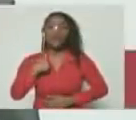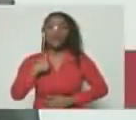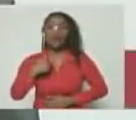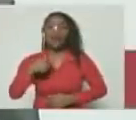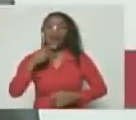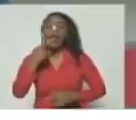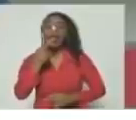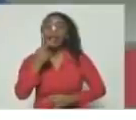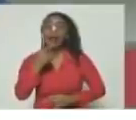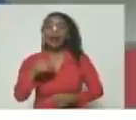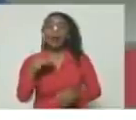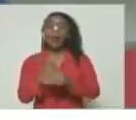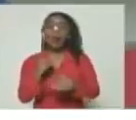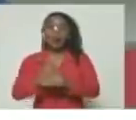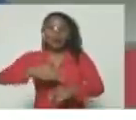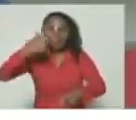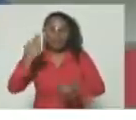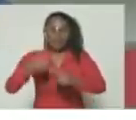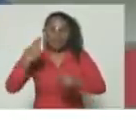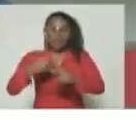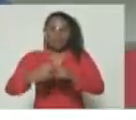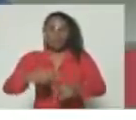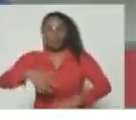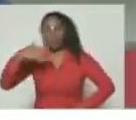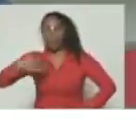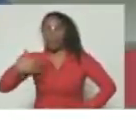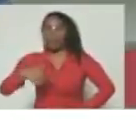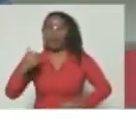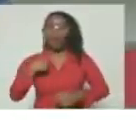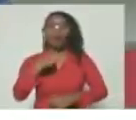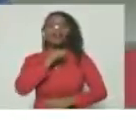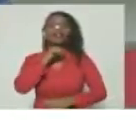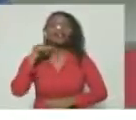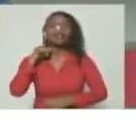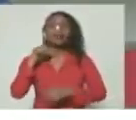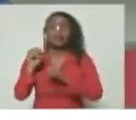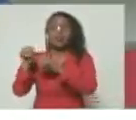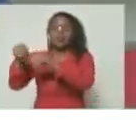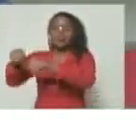del Parlamento era Henry Ramos Alú, hoy retirado de la política.